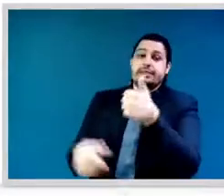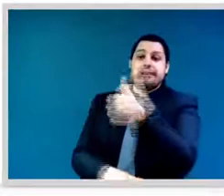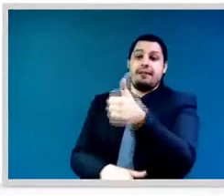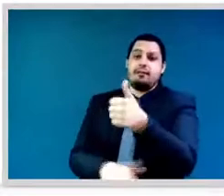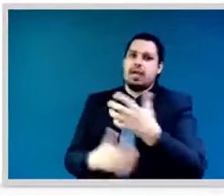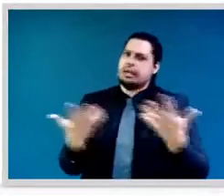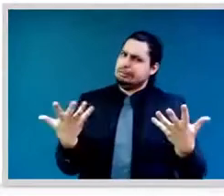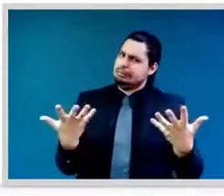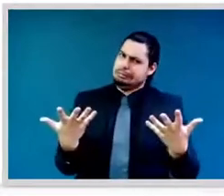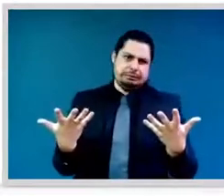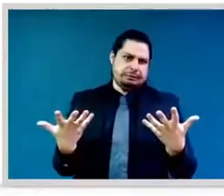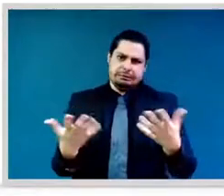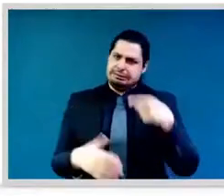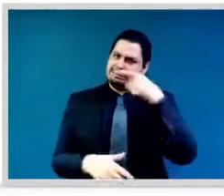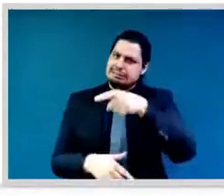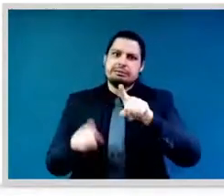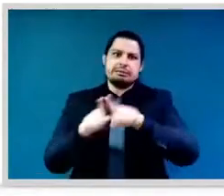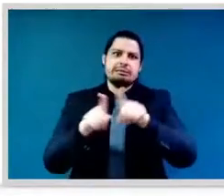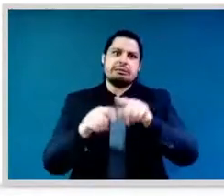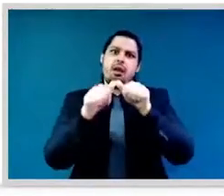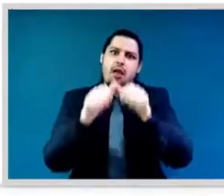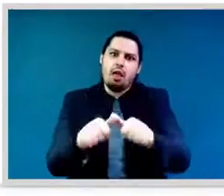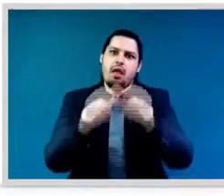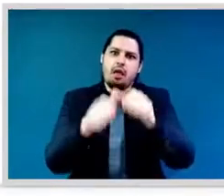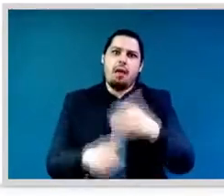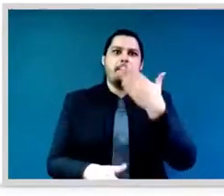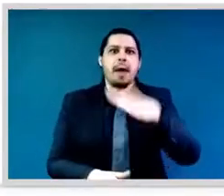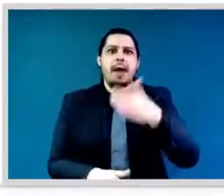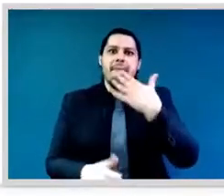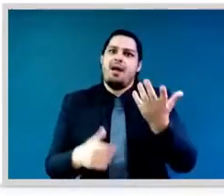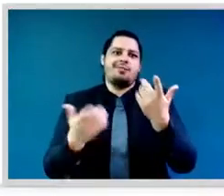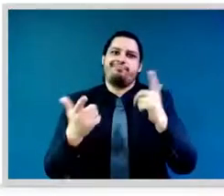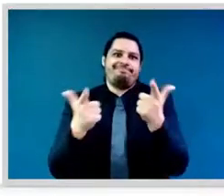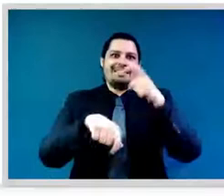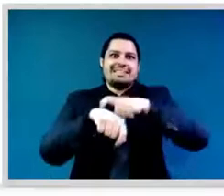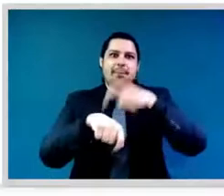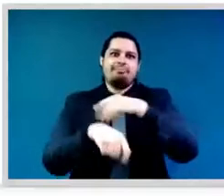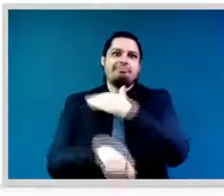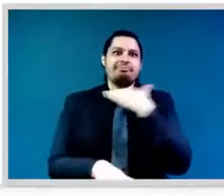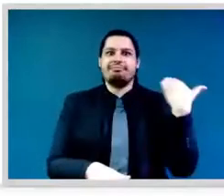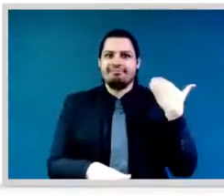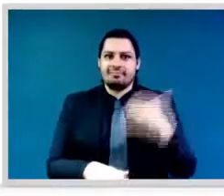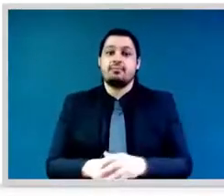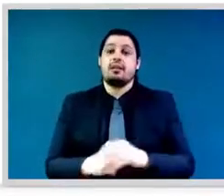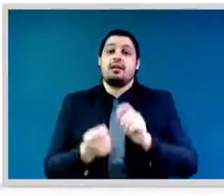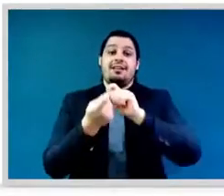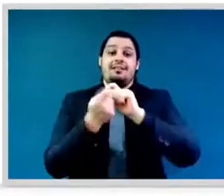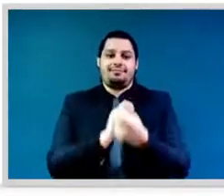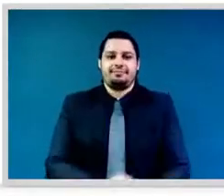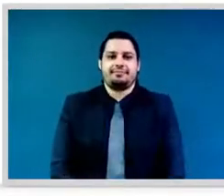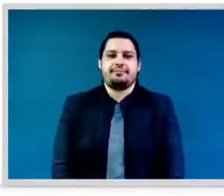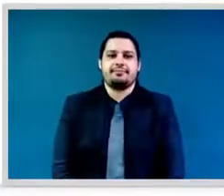más tiempo. Una sociedad donde nos encuentra trabajando codo a codo, aportando el